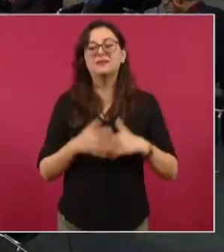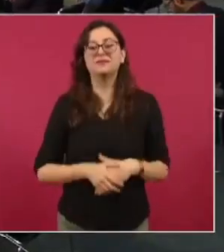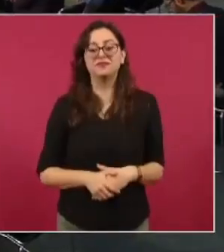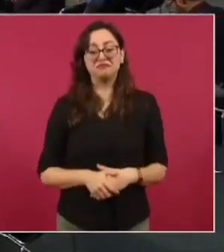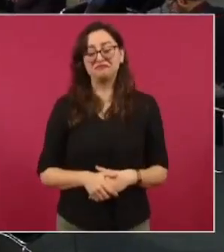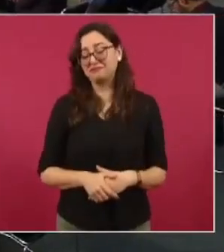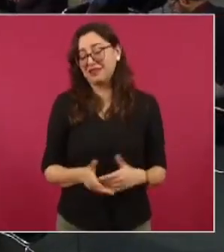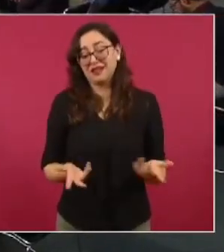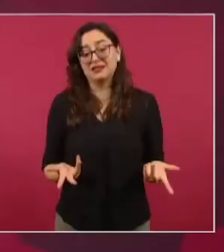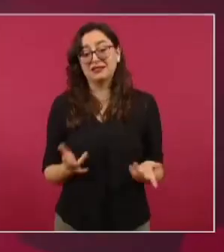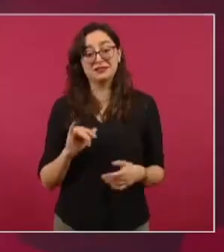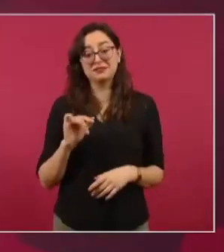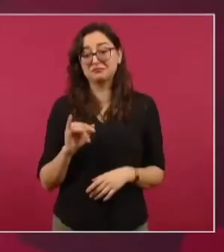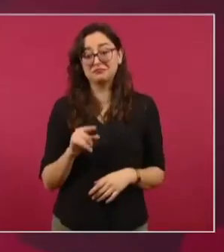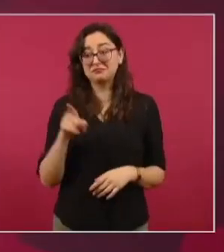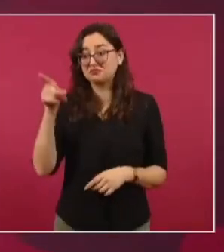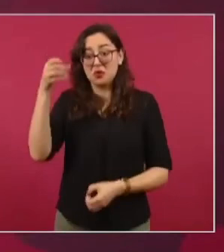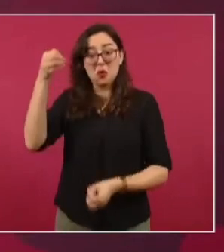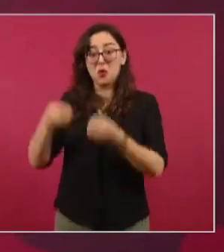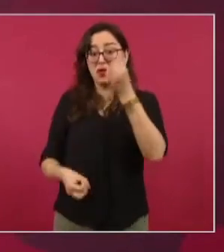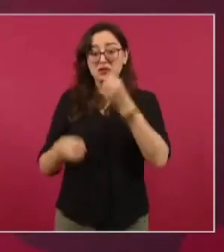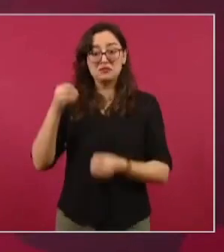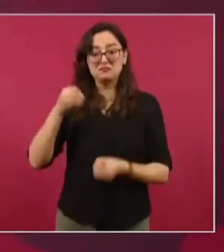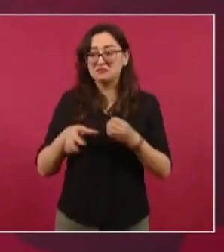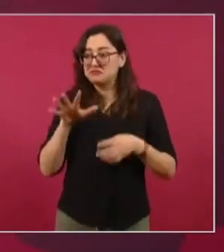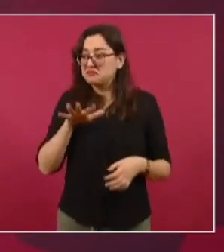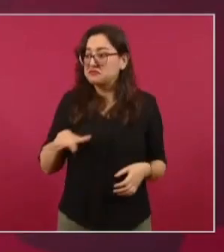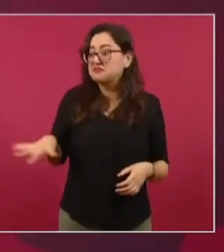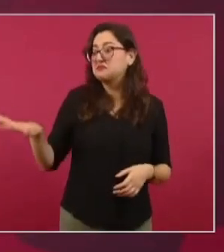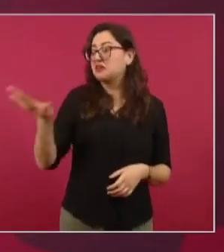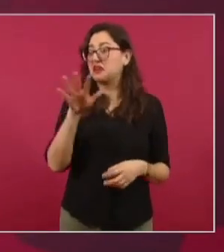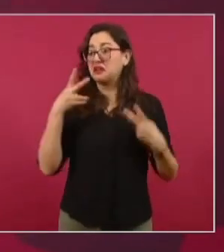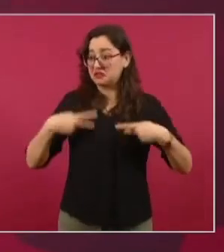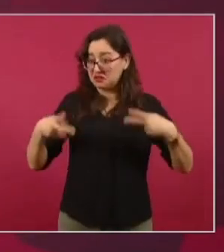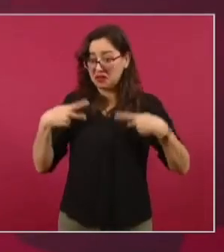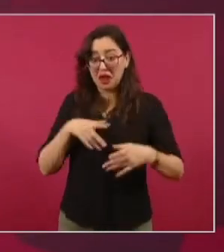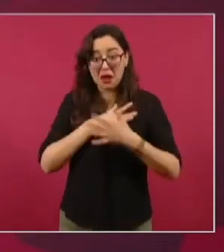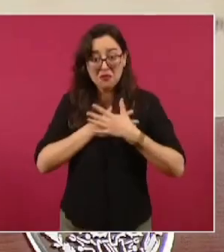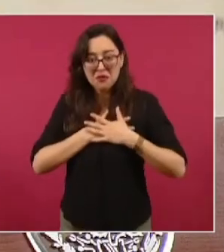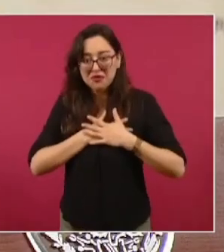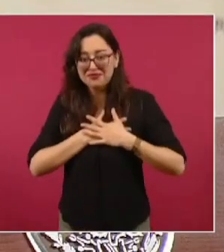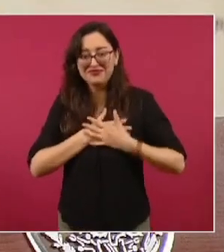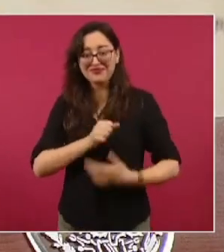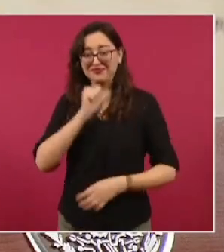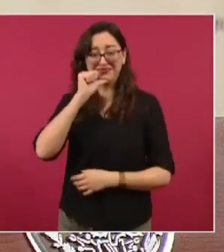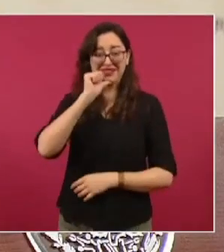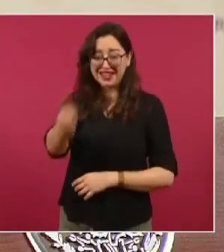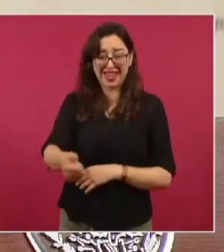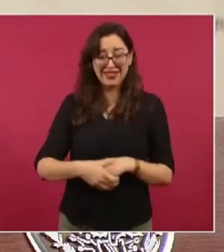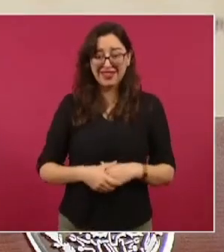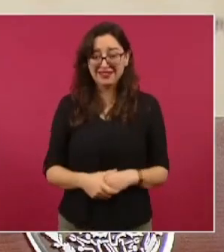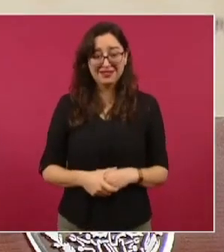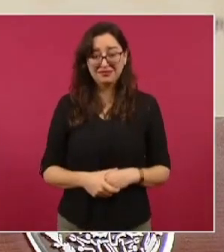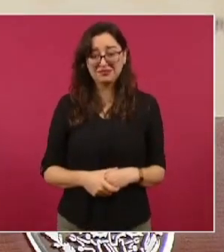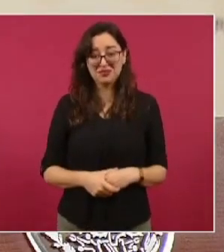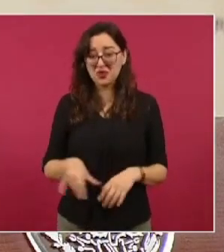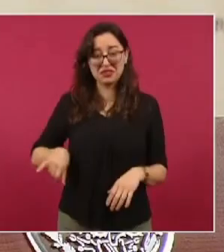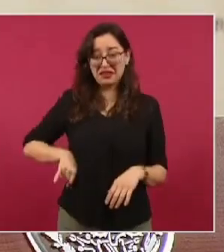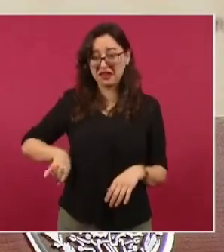amor al pueblo ese es el fondo del asunto no le tienen amor al pueblo